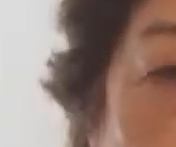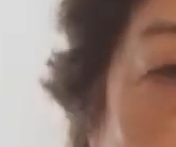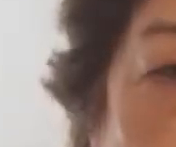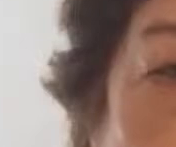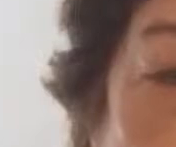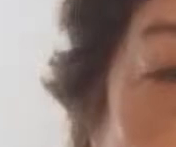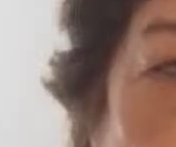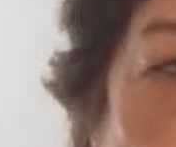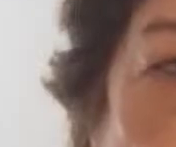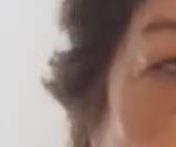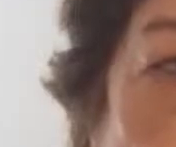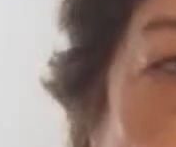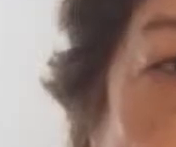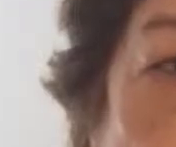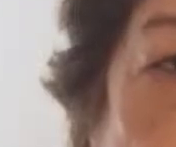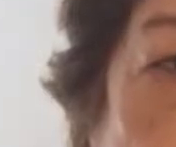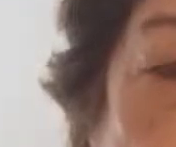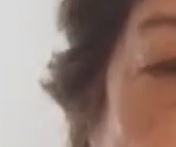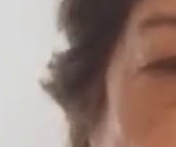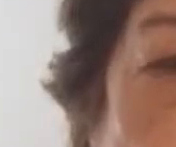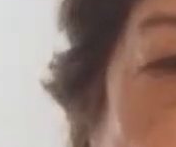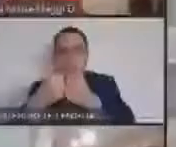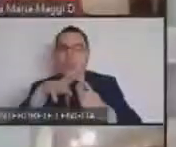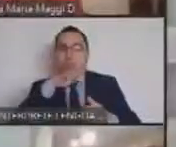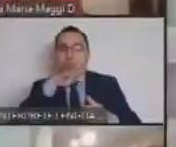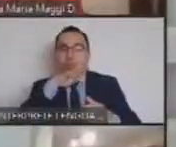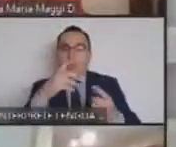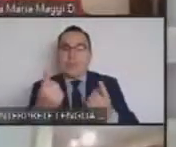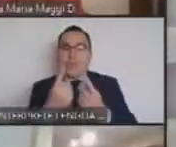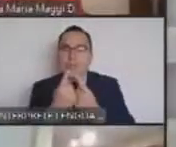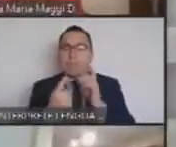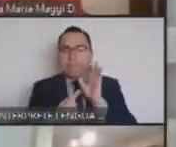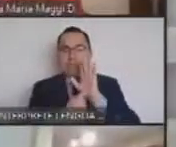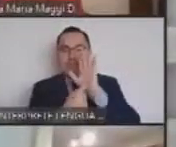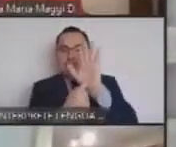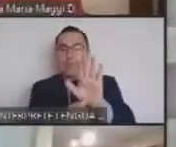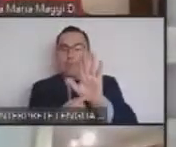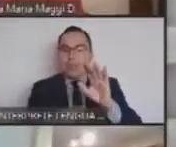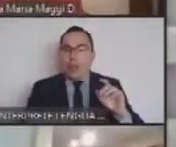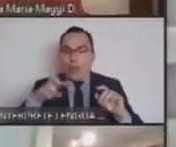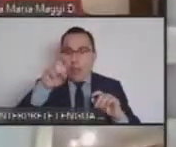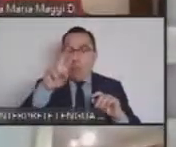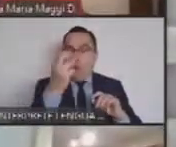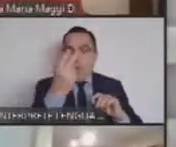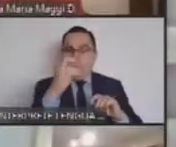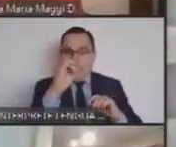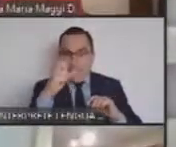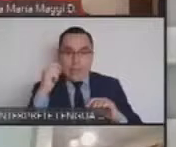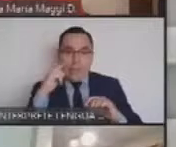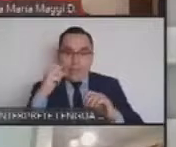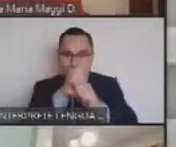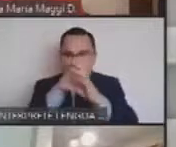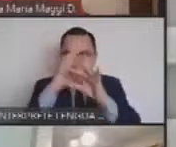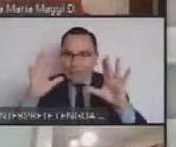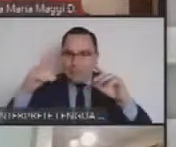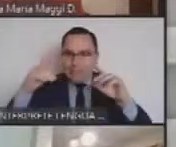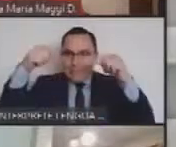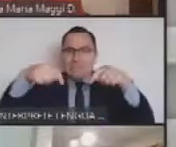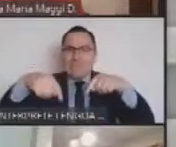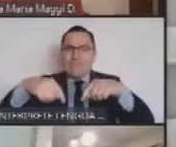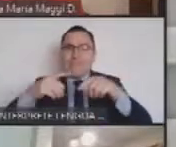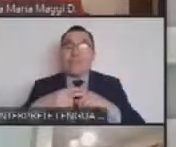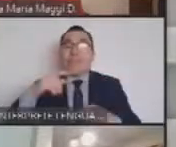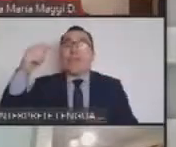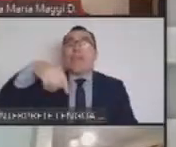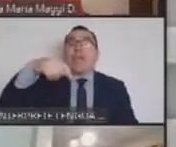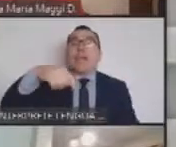su comité de atención de usuarios, a exponer sobre probidad y transparencia, que es una de los